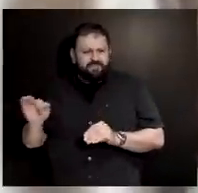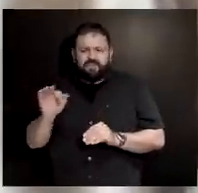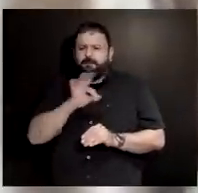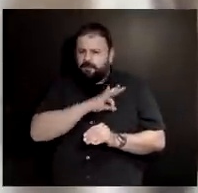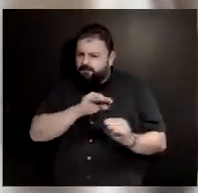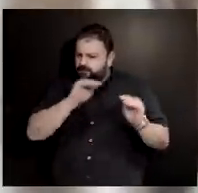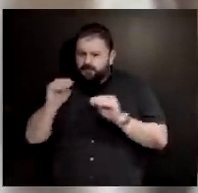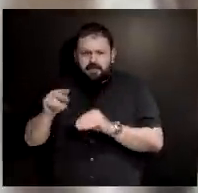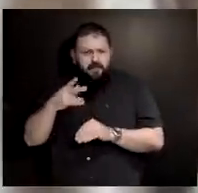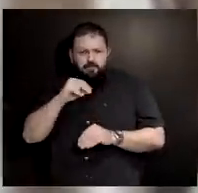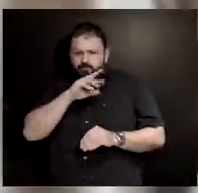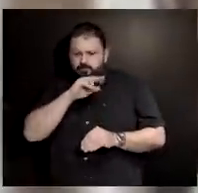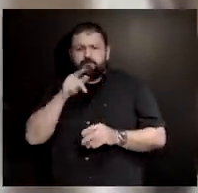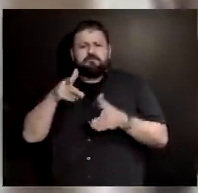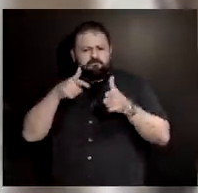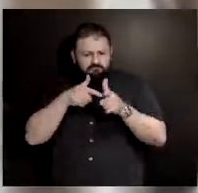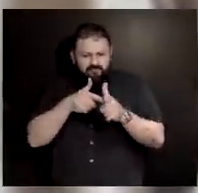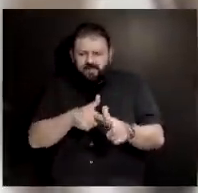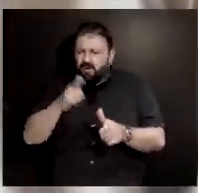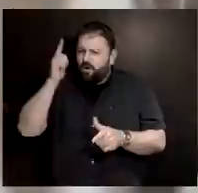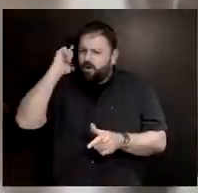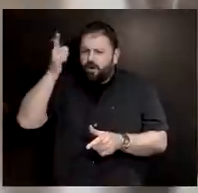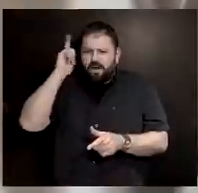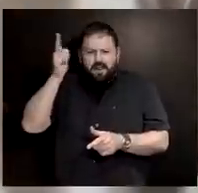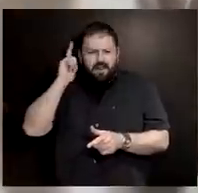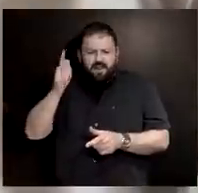creemos que para allá,